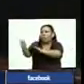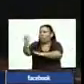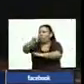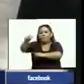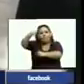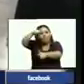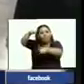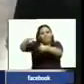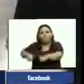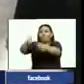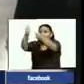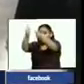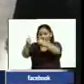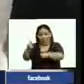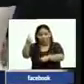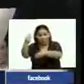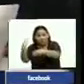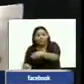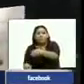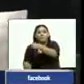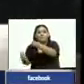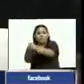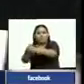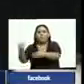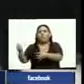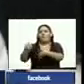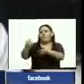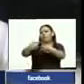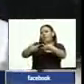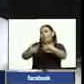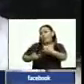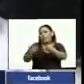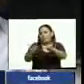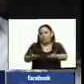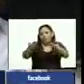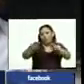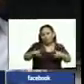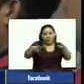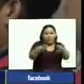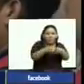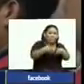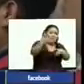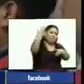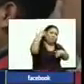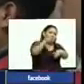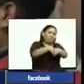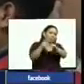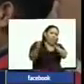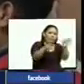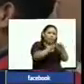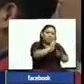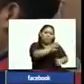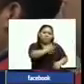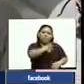presupuesto, si no se incluyen los beneficios que por ley deben ser brindados al sector veteranos y a sus familias.